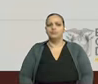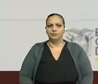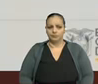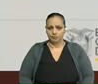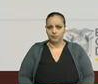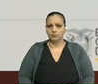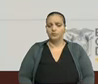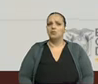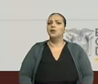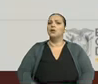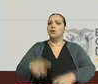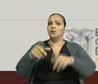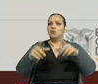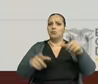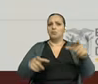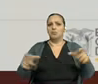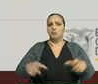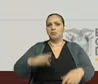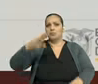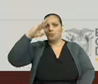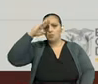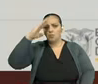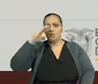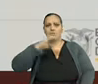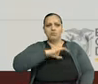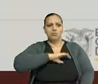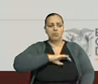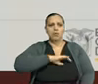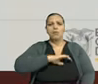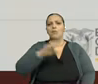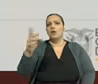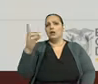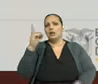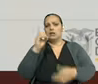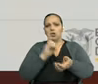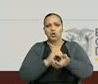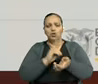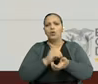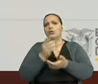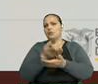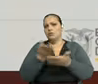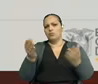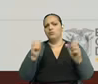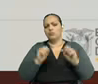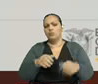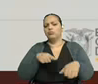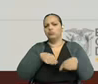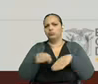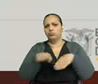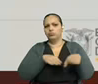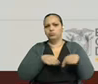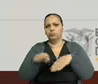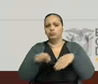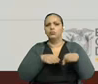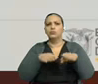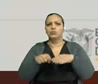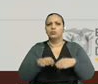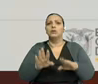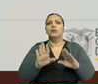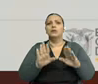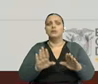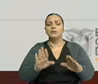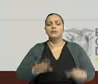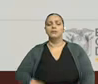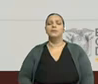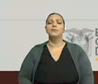profesionales del derecho con su credencial. Y teletrabajo maximizar su empleo. Mientras que el